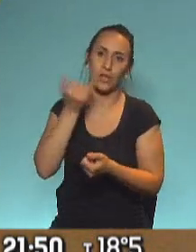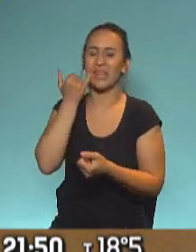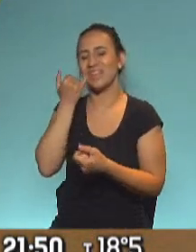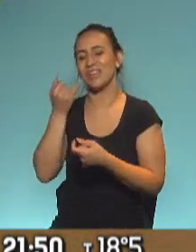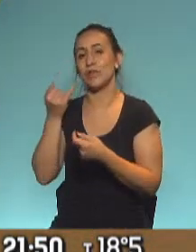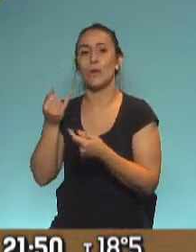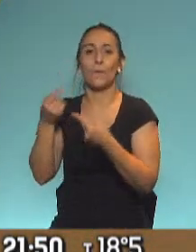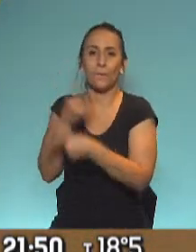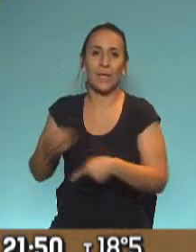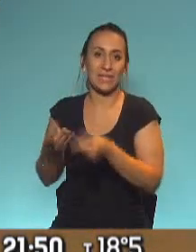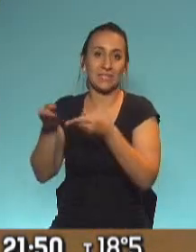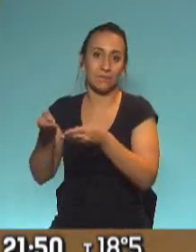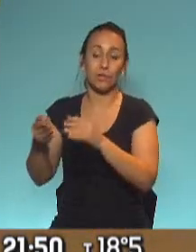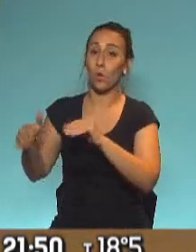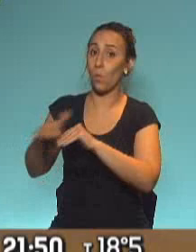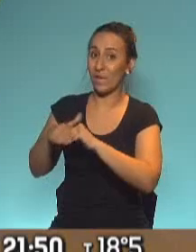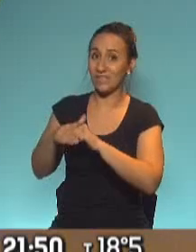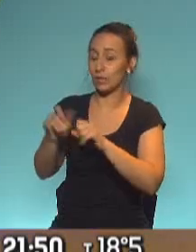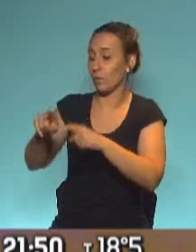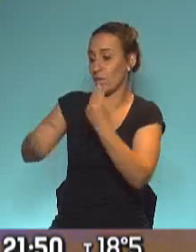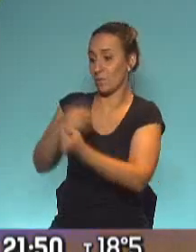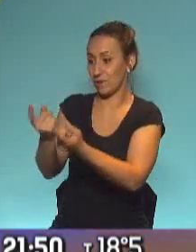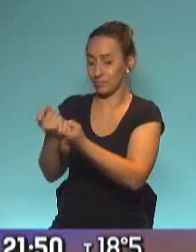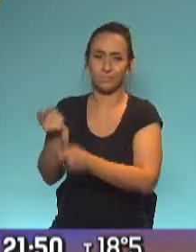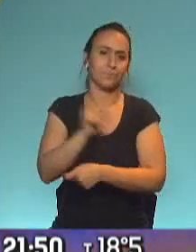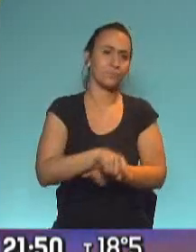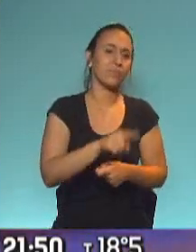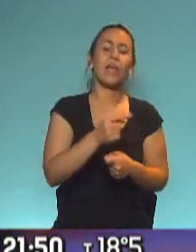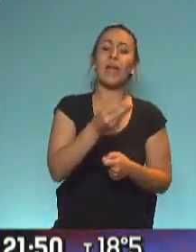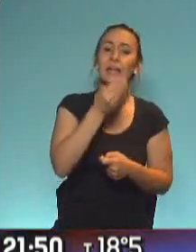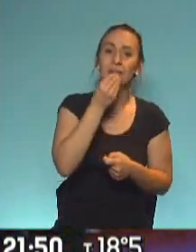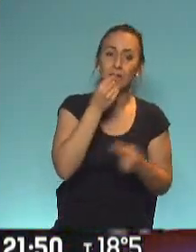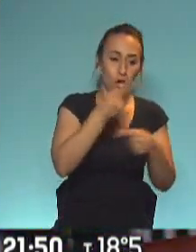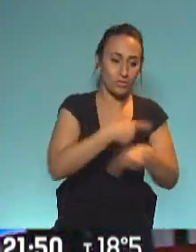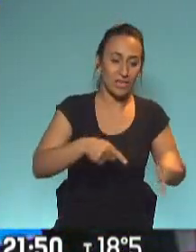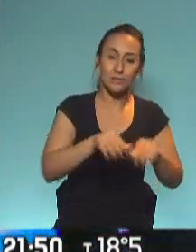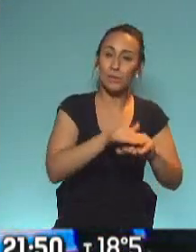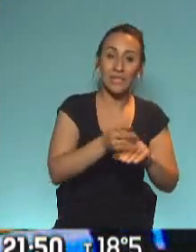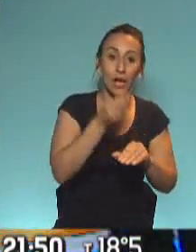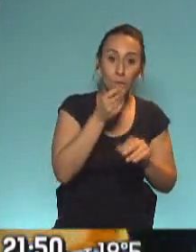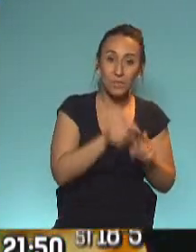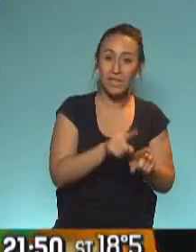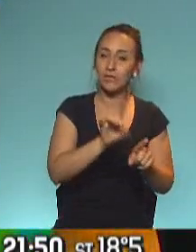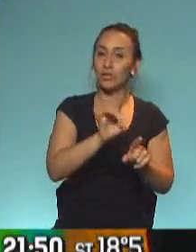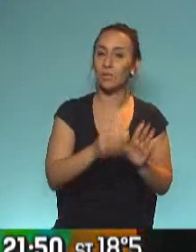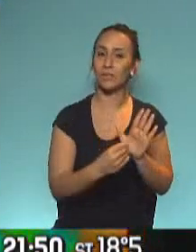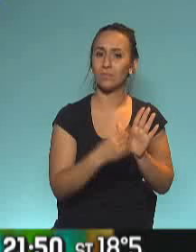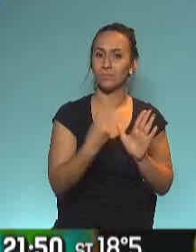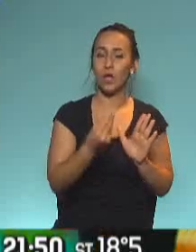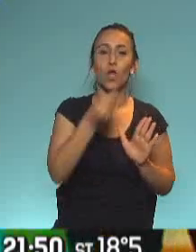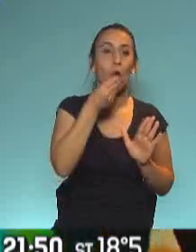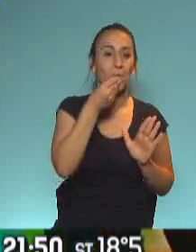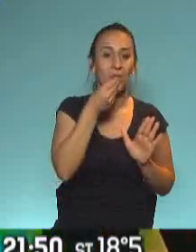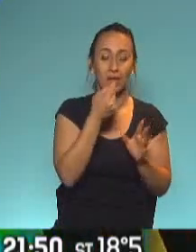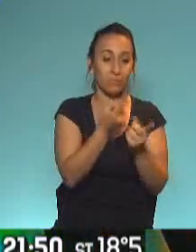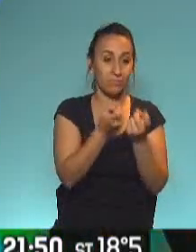bienes y servicios esenciales que una familia requiere. La canasta básica alimentaria lo único que registra son los alimentos.